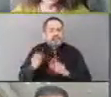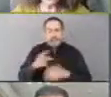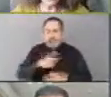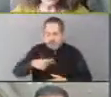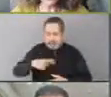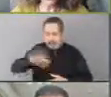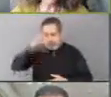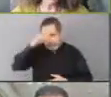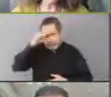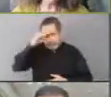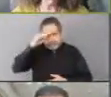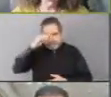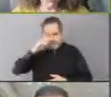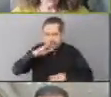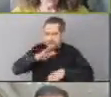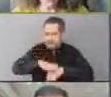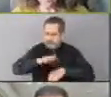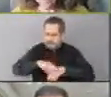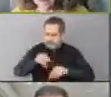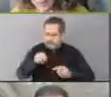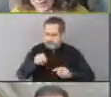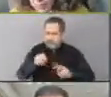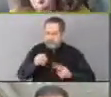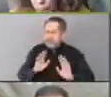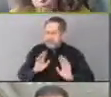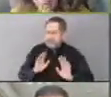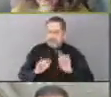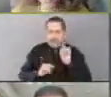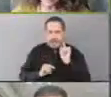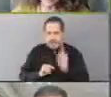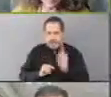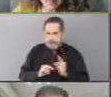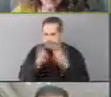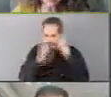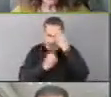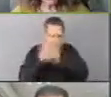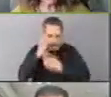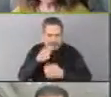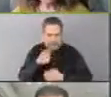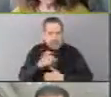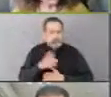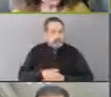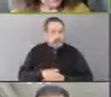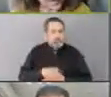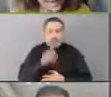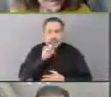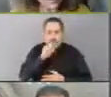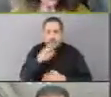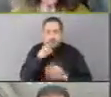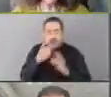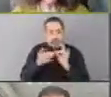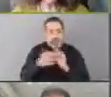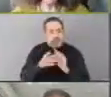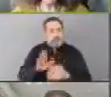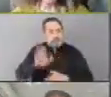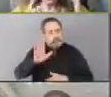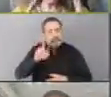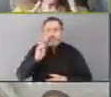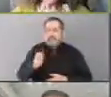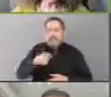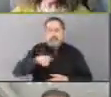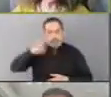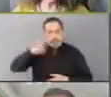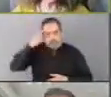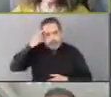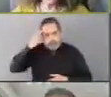poner atención al valorar este spot. Y decir también que me parece que el